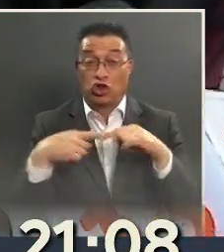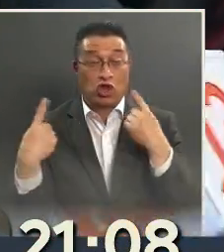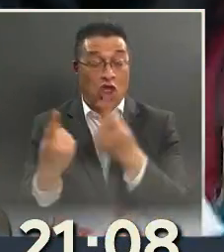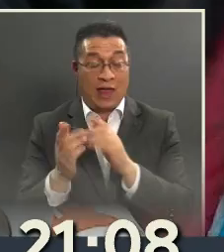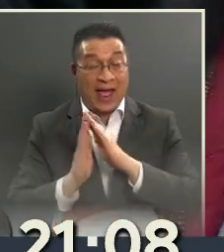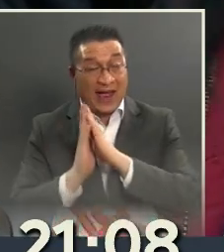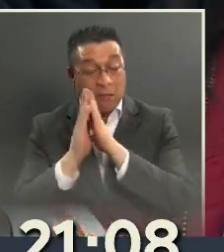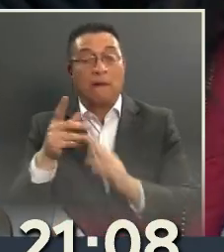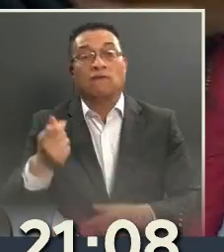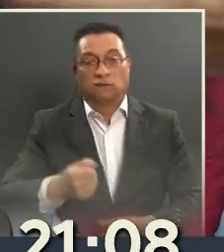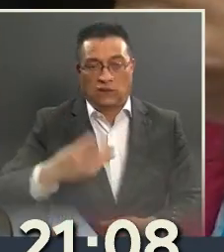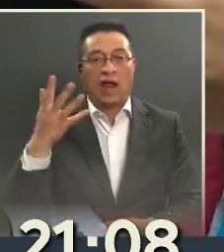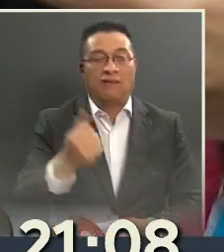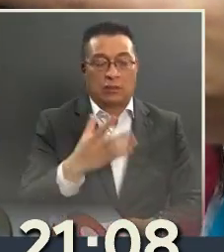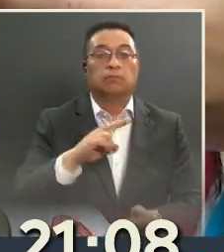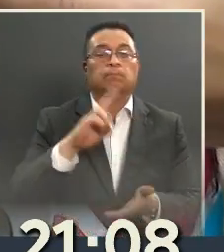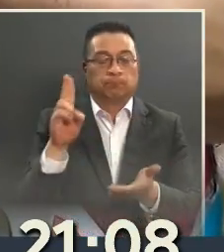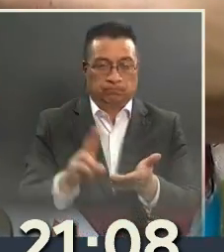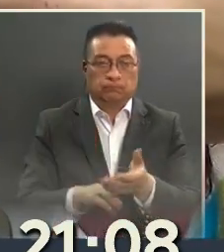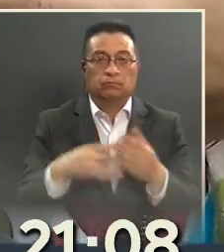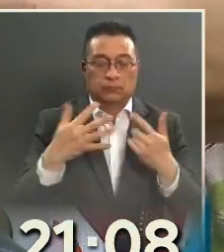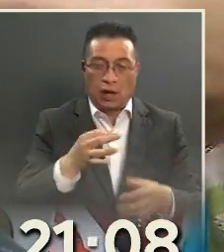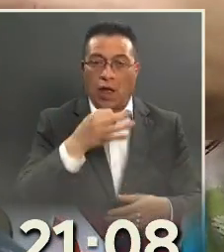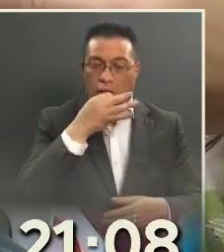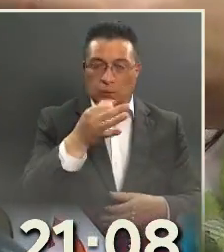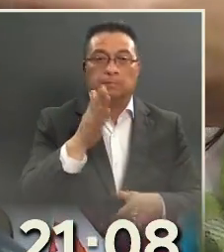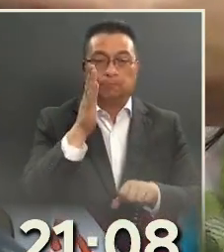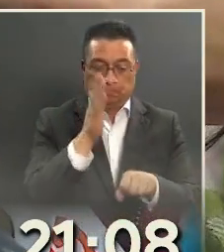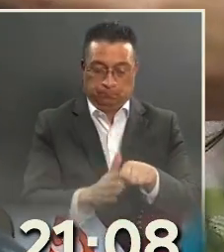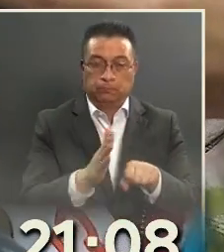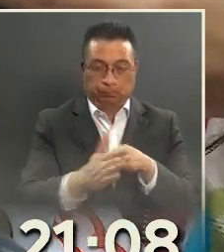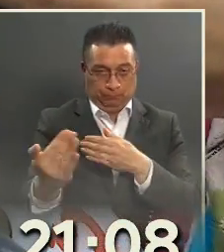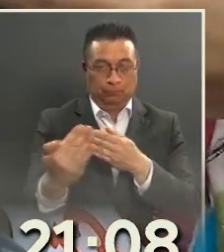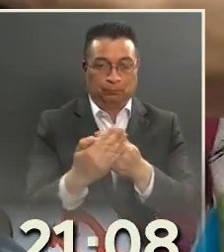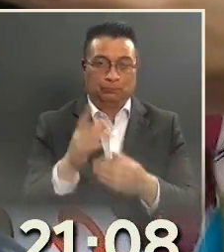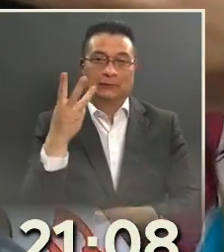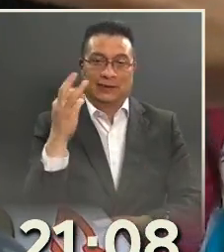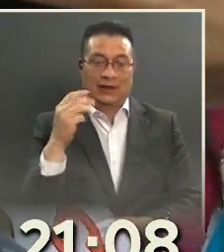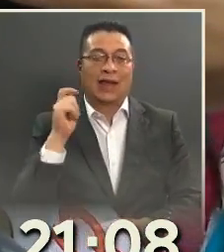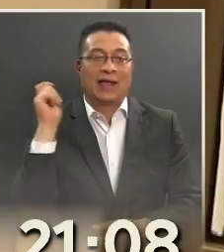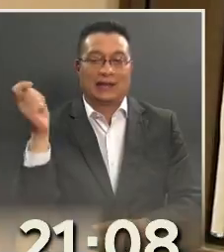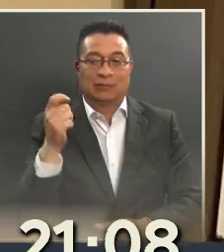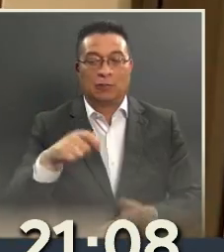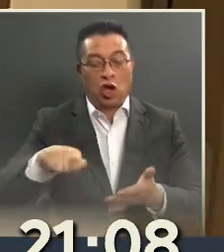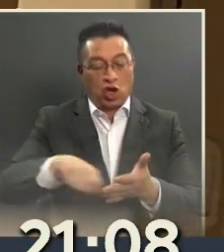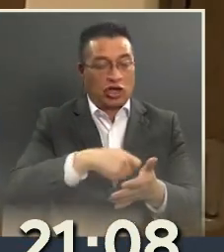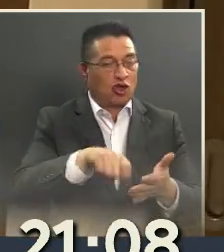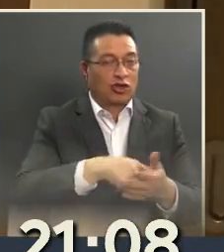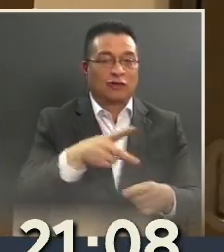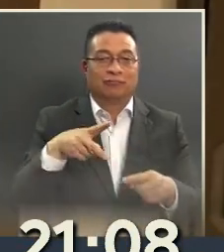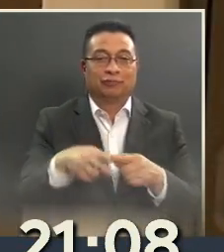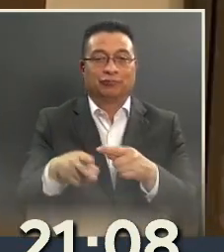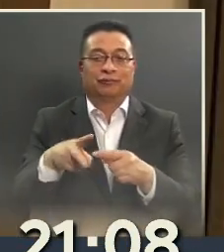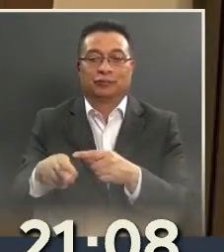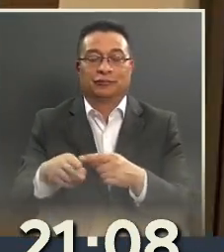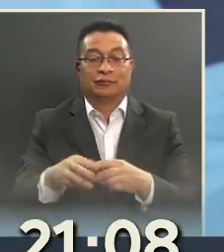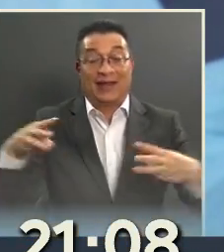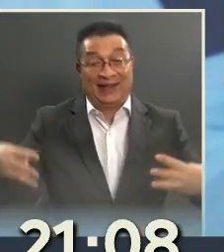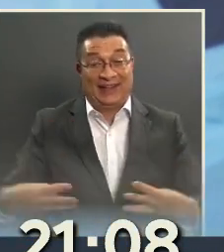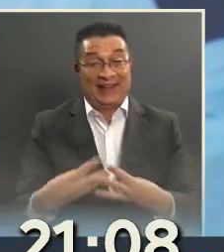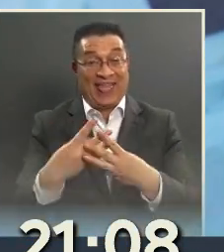valiosas. Efectivamente, ya se han anunciado despidos a partir del 30 de septiembre, términos de contrato. Desde redes asistenciales aseguran